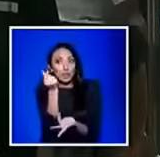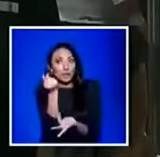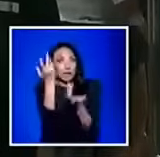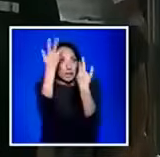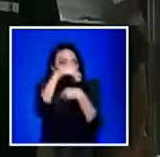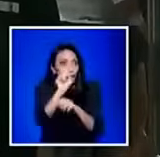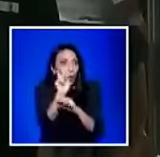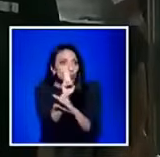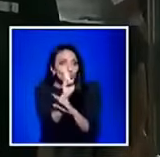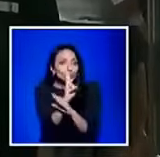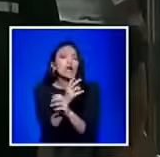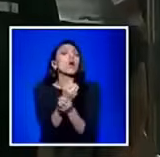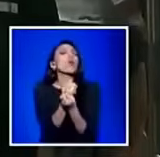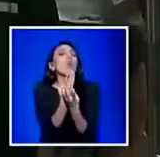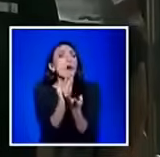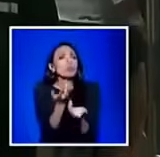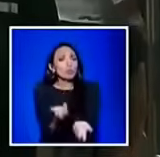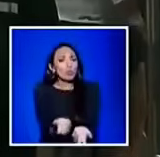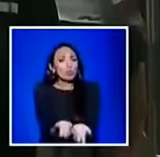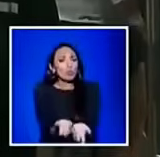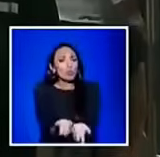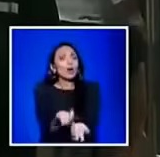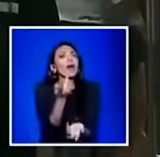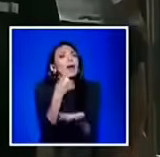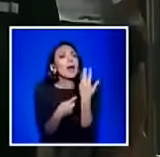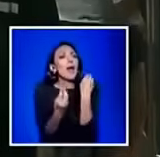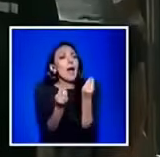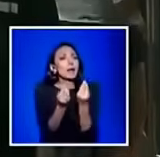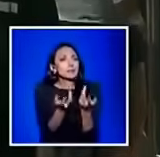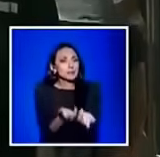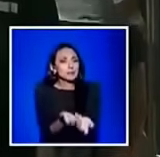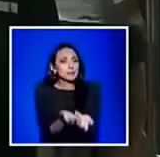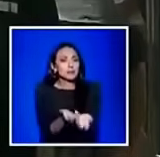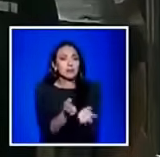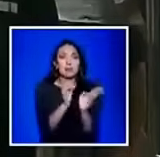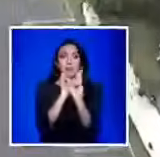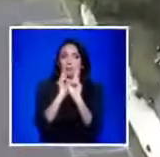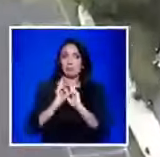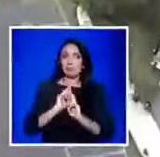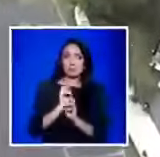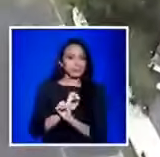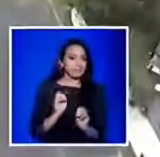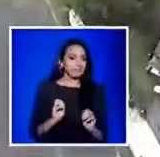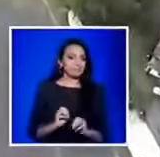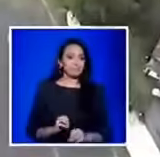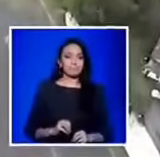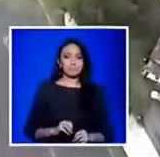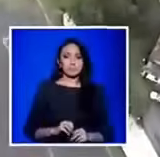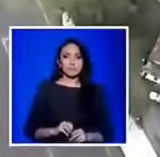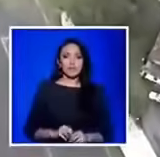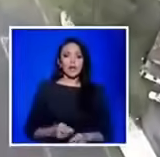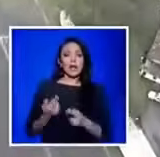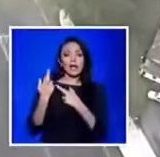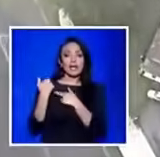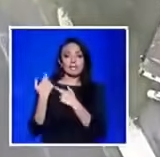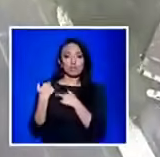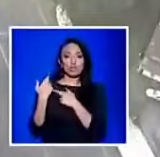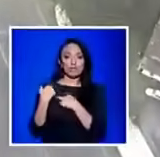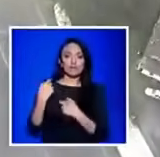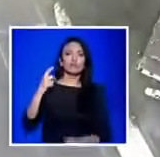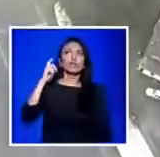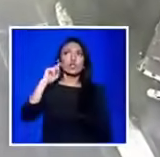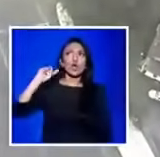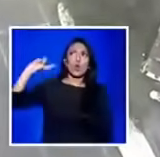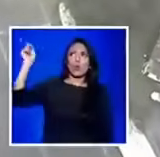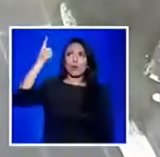informe cuánto se ejecutó de eso, qué acciones se tomaron, y no hemos tenido respuesta. La responsabilidad de alertas tempranas